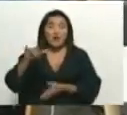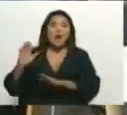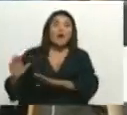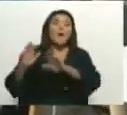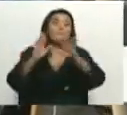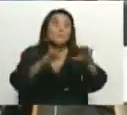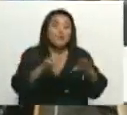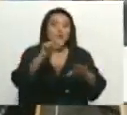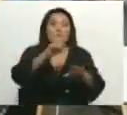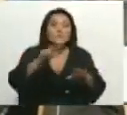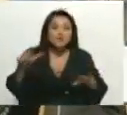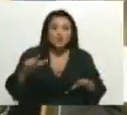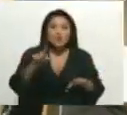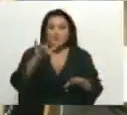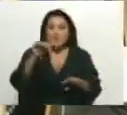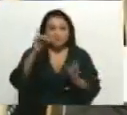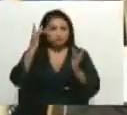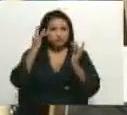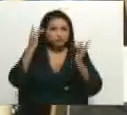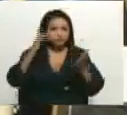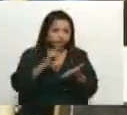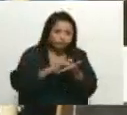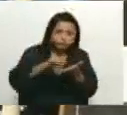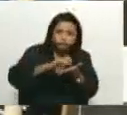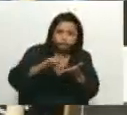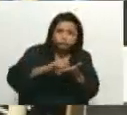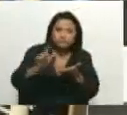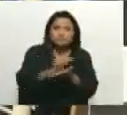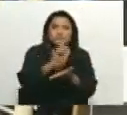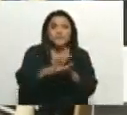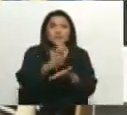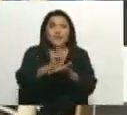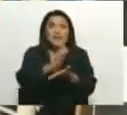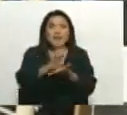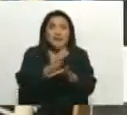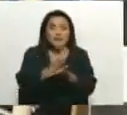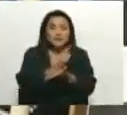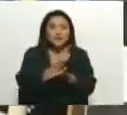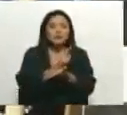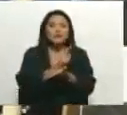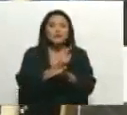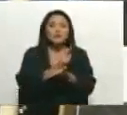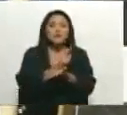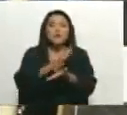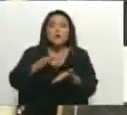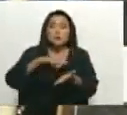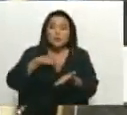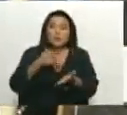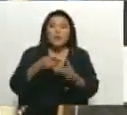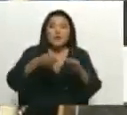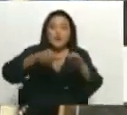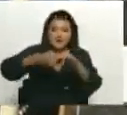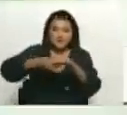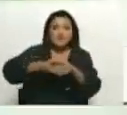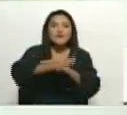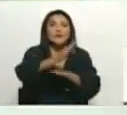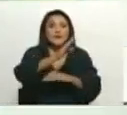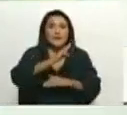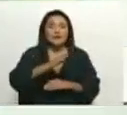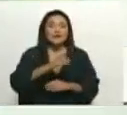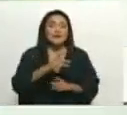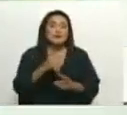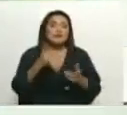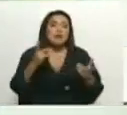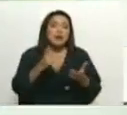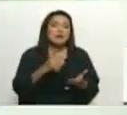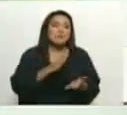a los creadores, a los escritores, a las escritoras y a todos los artistas que deseen acceder a los servicios de protección de la propiedad. Honor